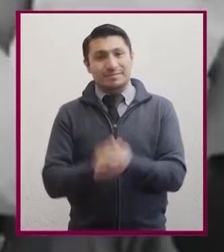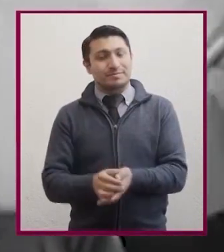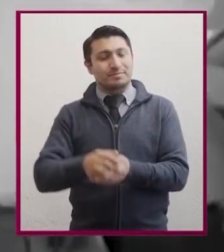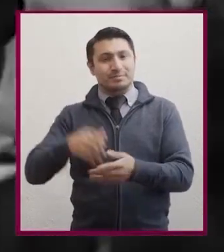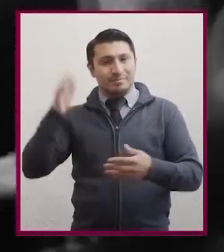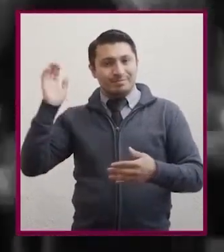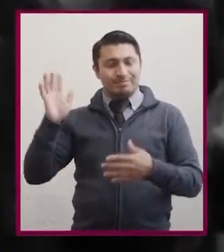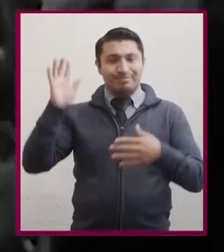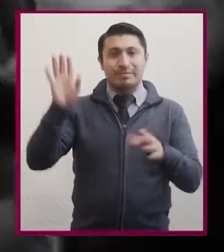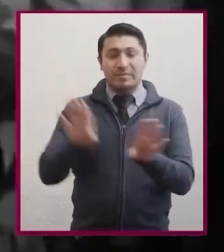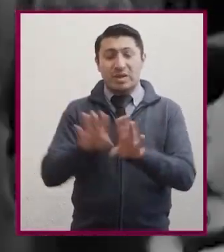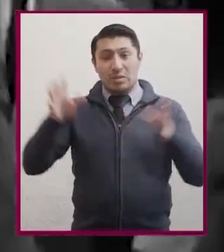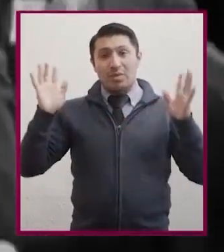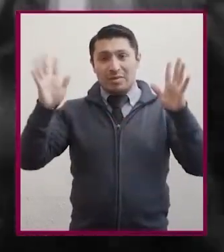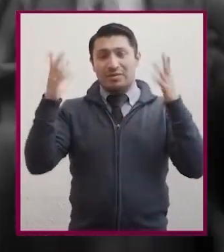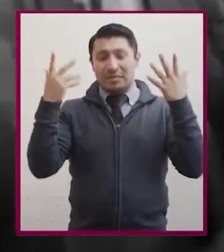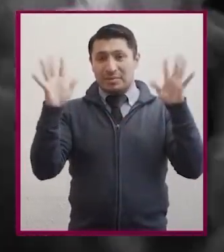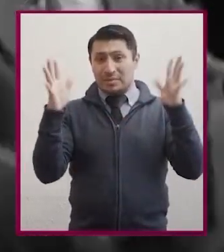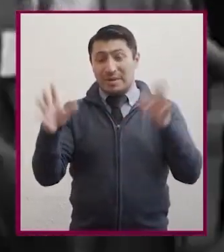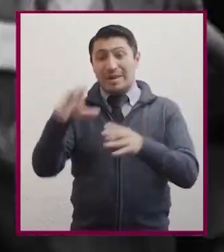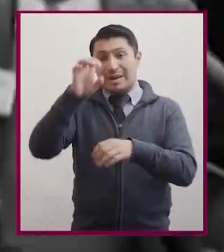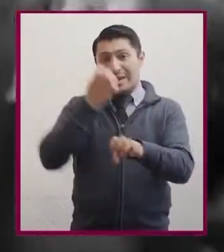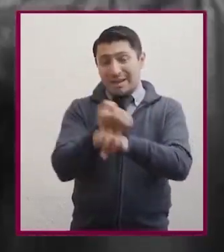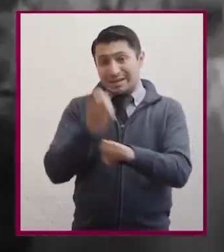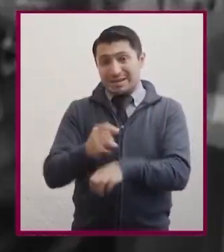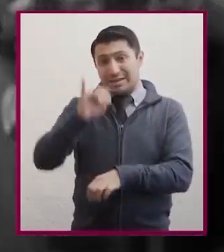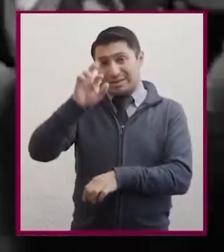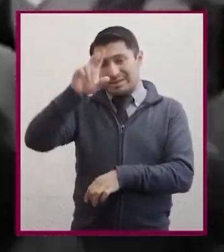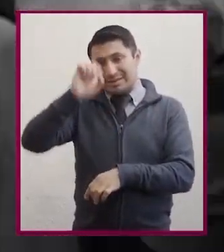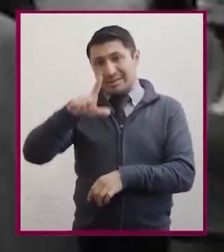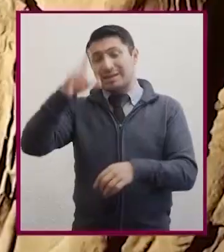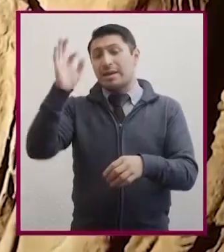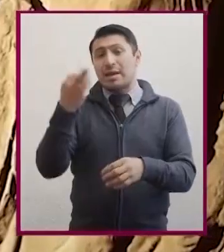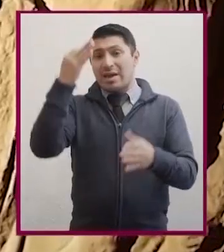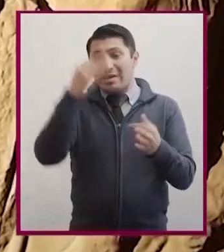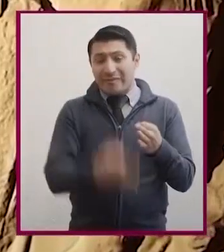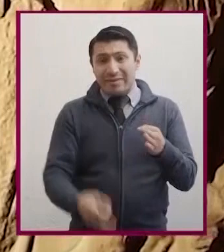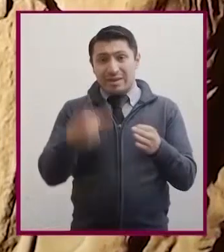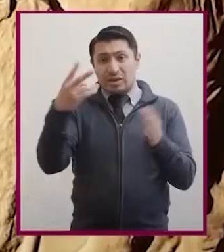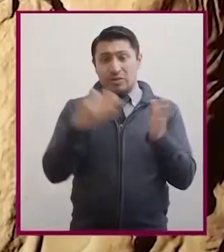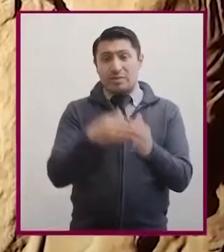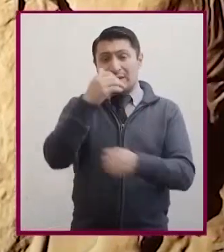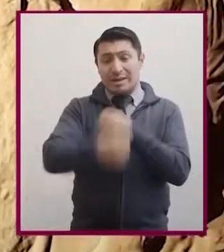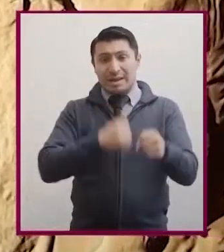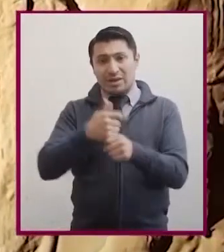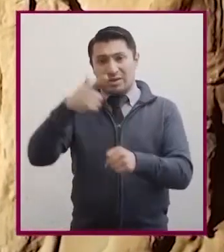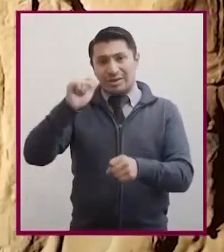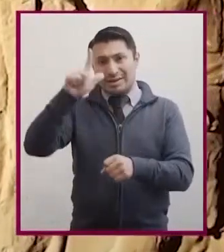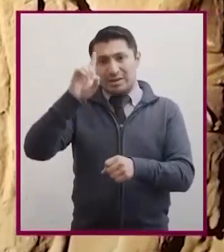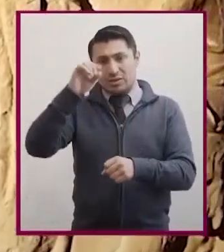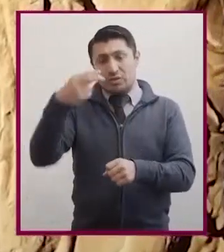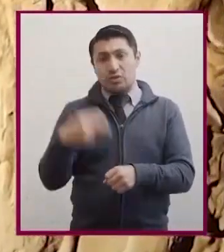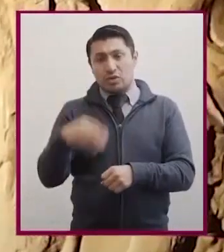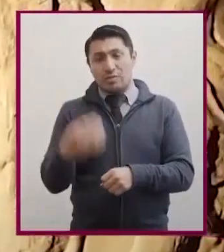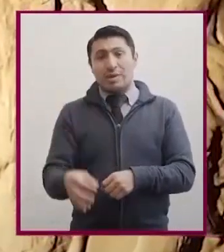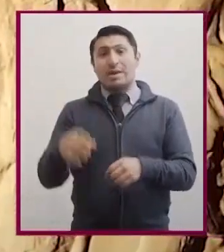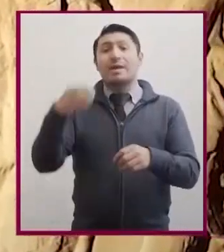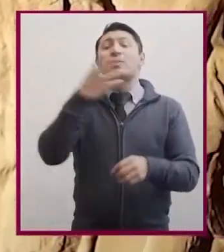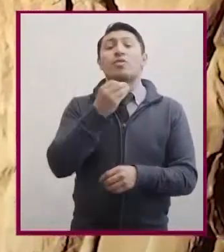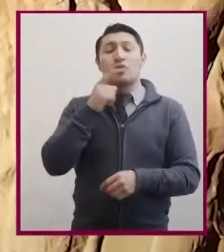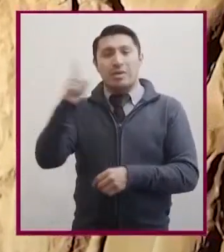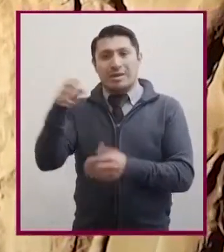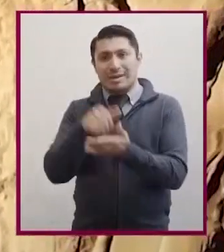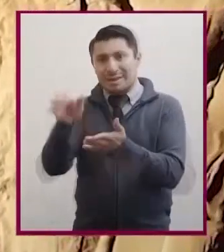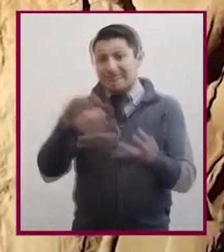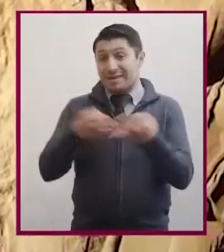proclamación del Estado de Israel, se dieron por finalizados los casi 2.000 años de Galut, el nombre que le dan los judíos al exilio de la Tierra